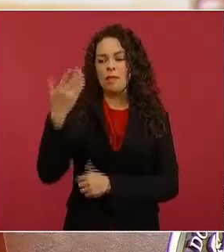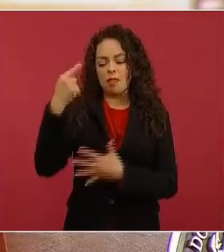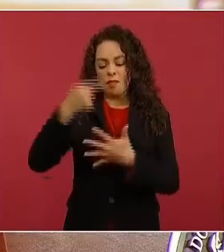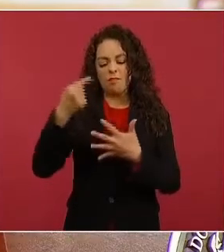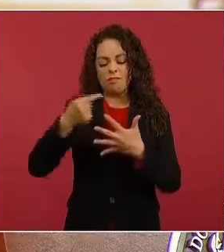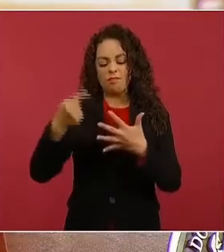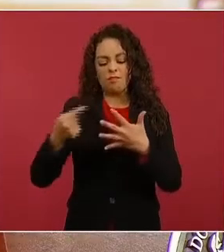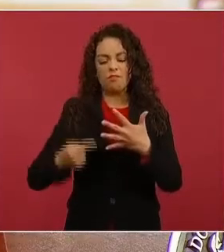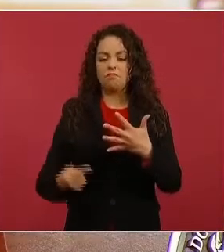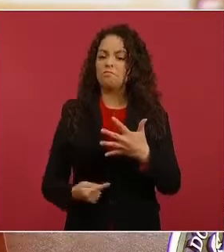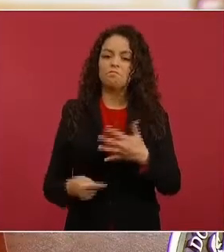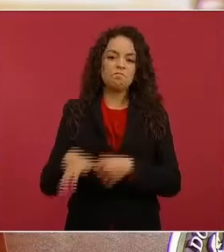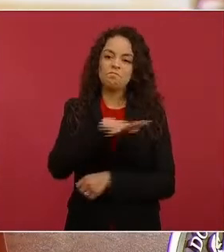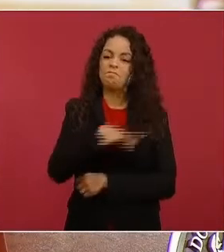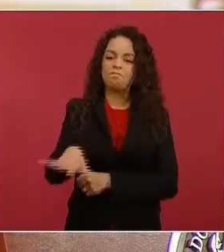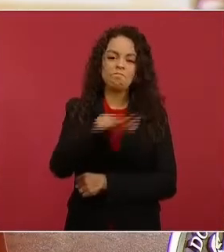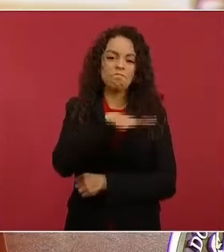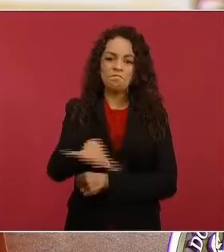se resisten,